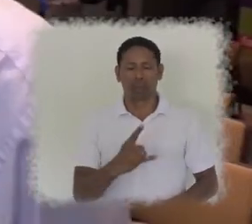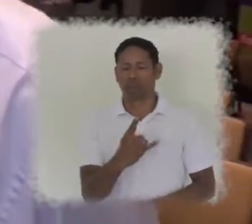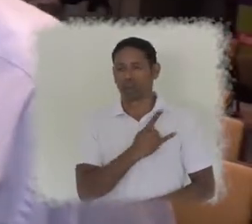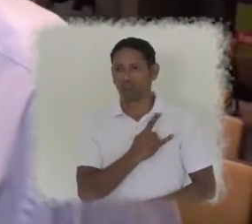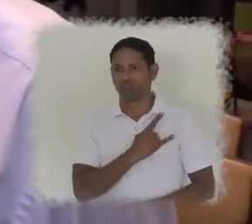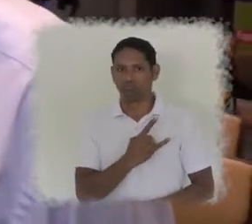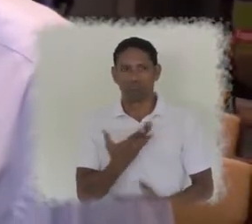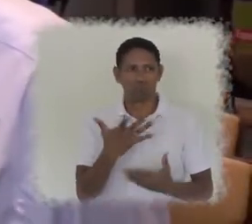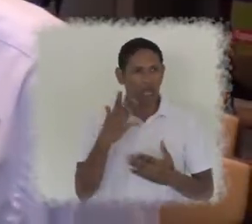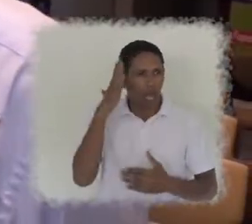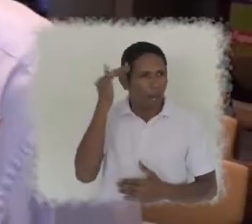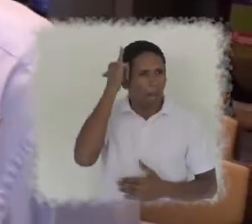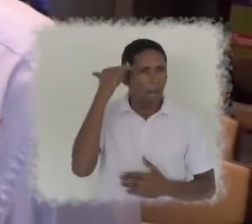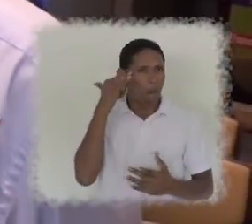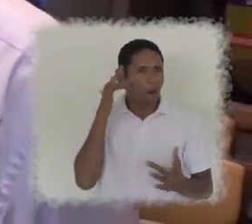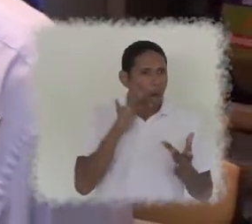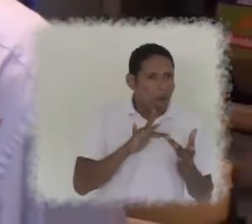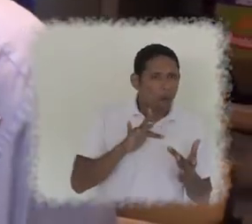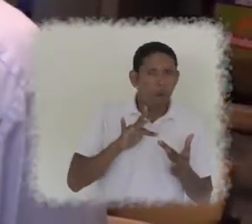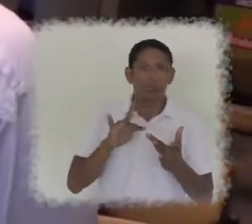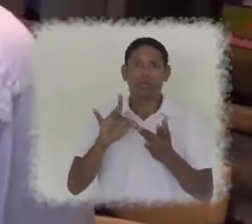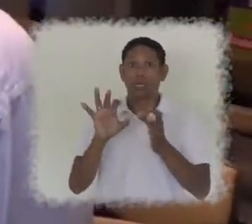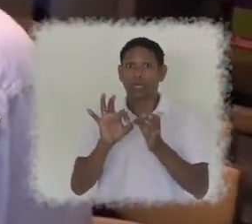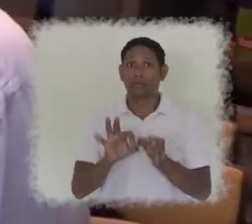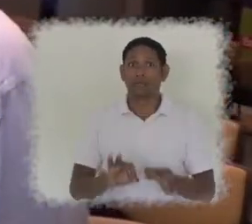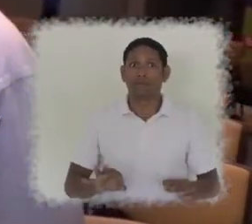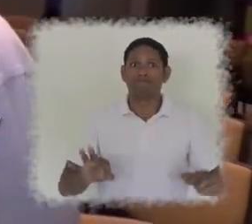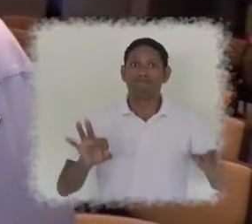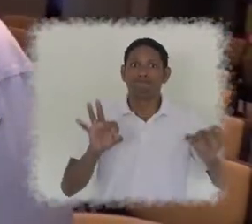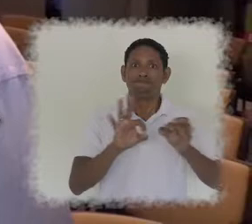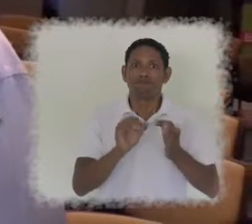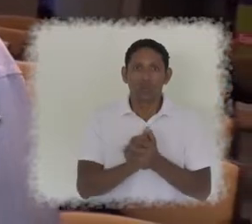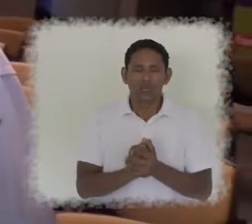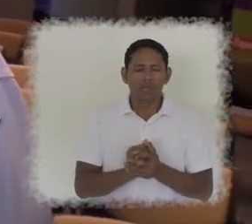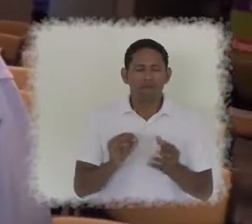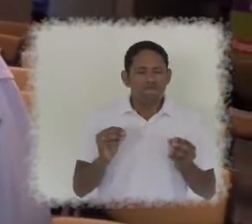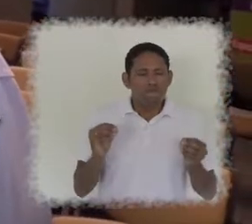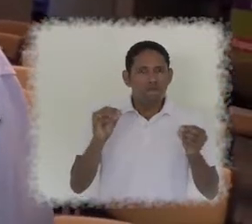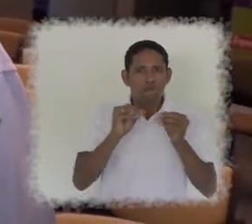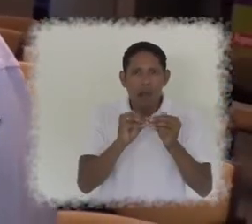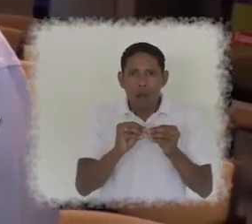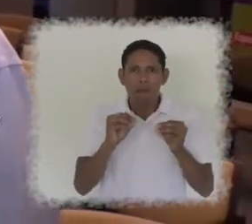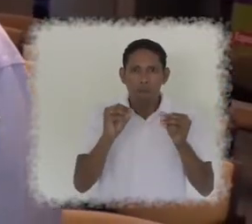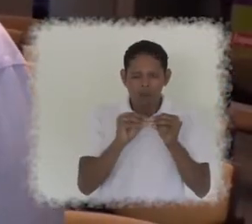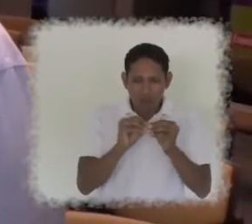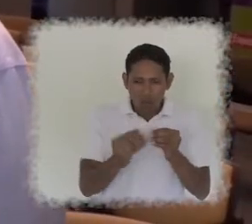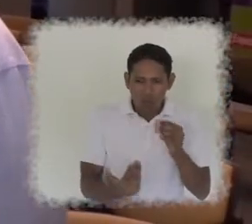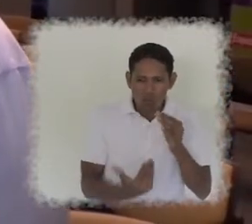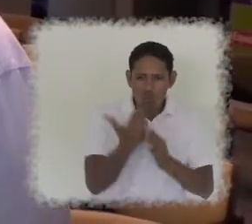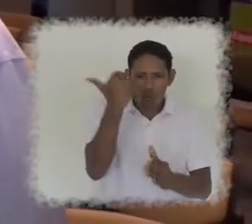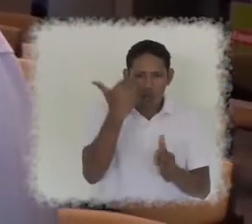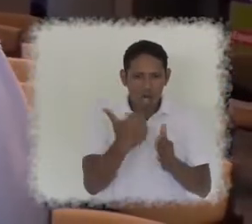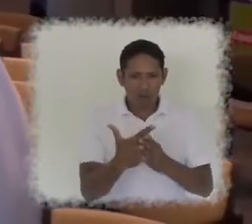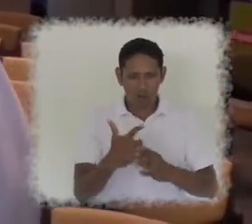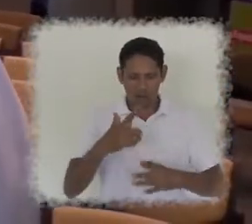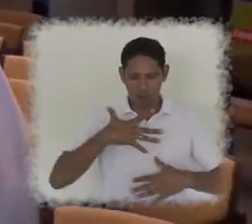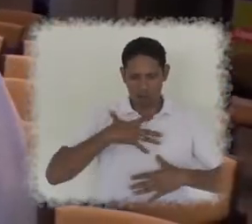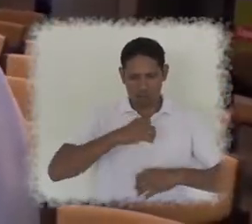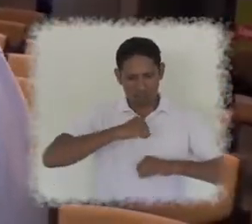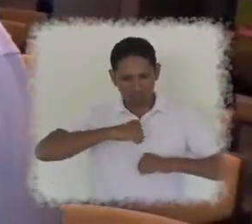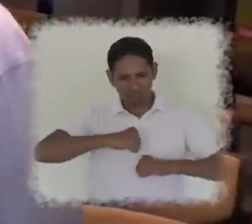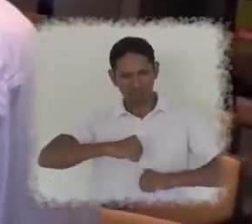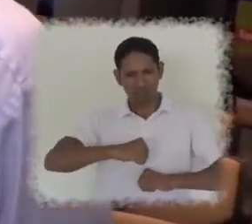centro académico es algo de enorme importancia para la generación